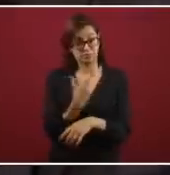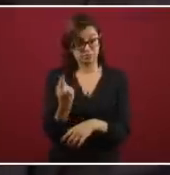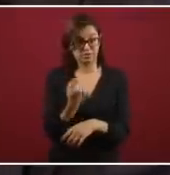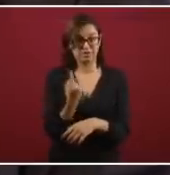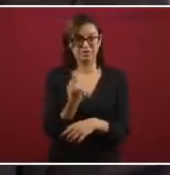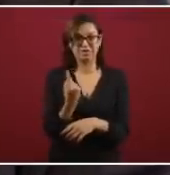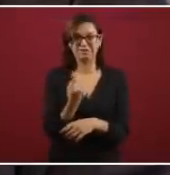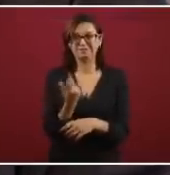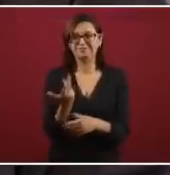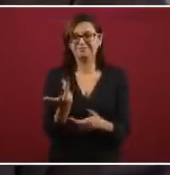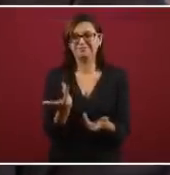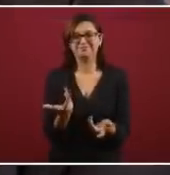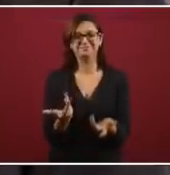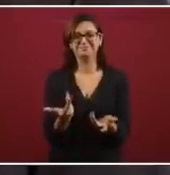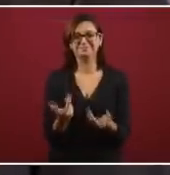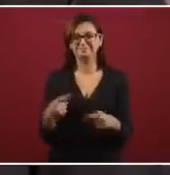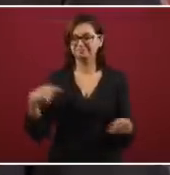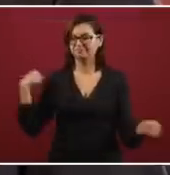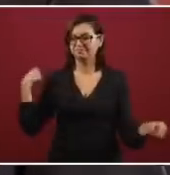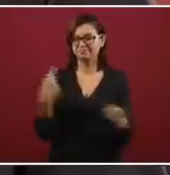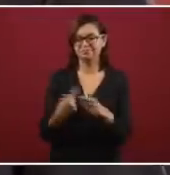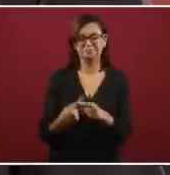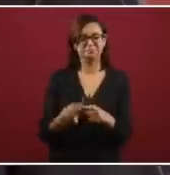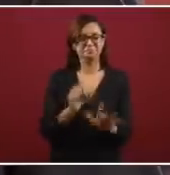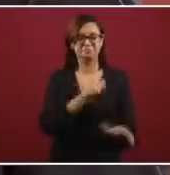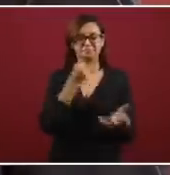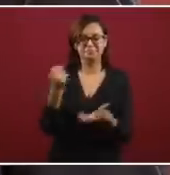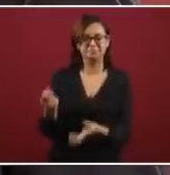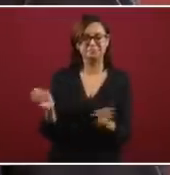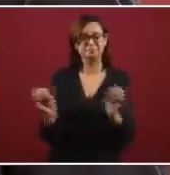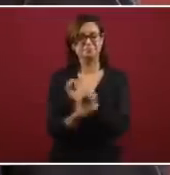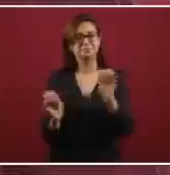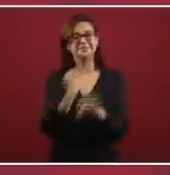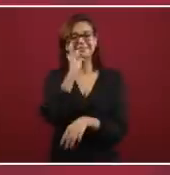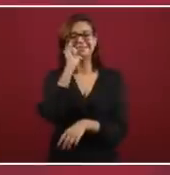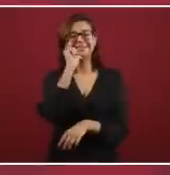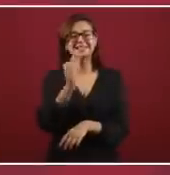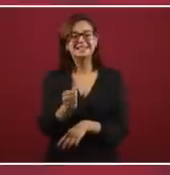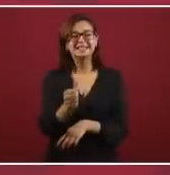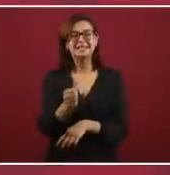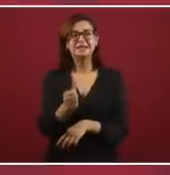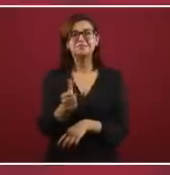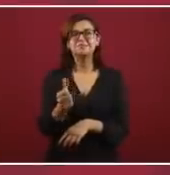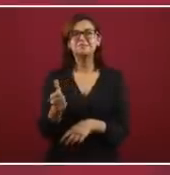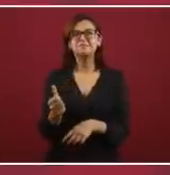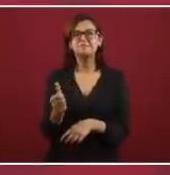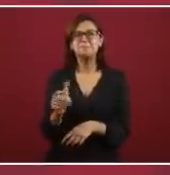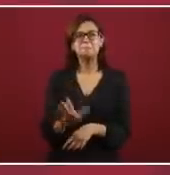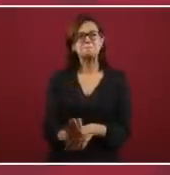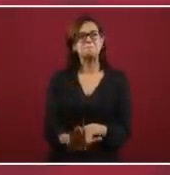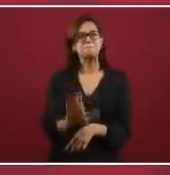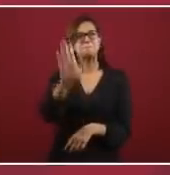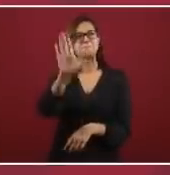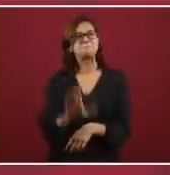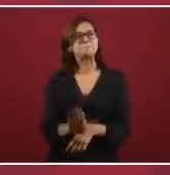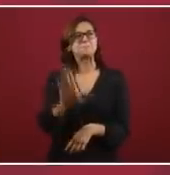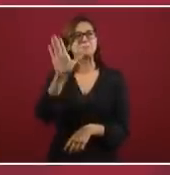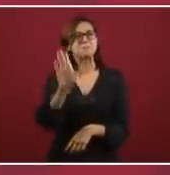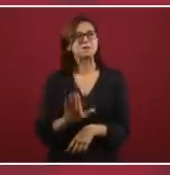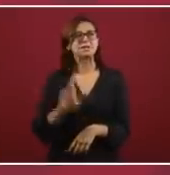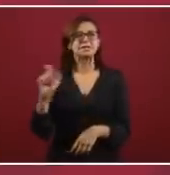había invertido en Pemex, había como el propósito